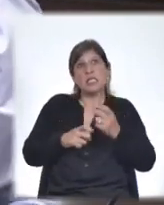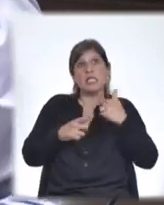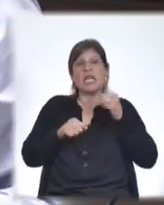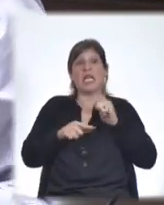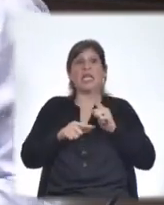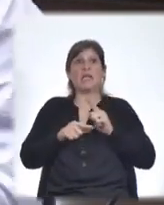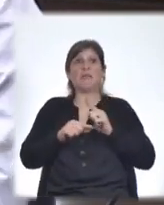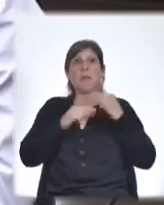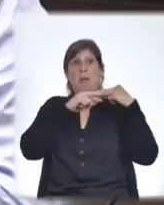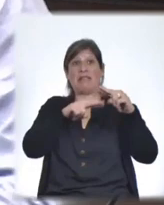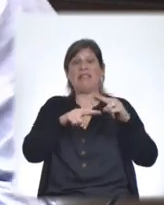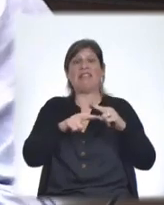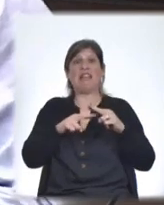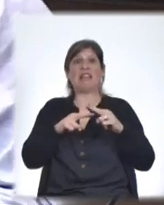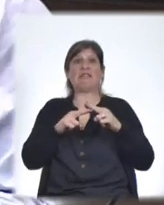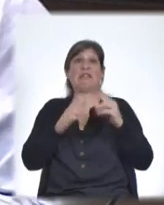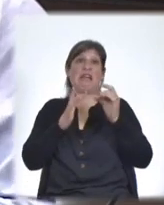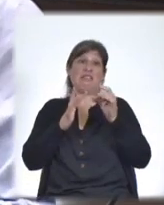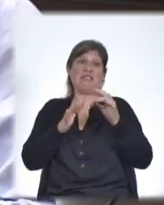nivel de vida.